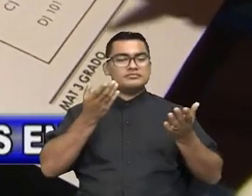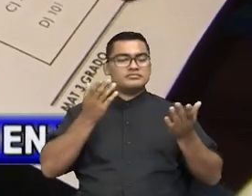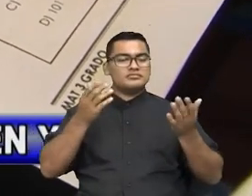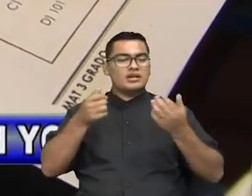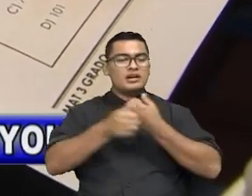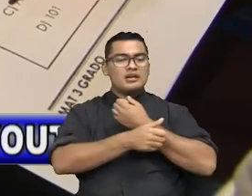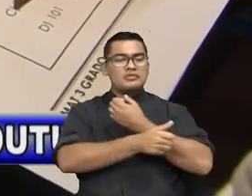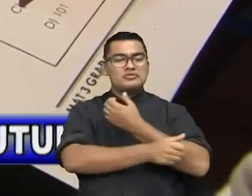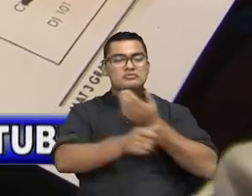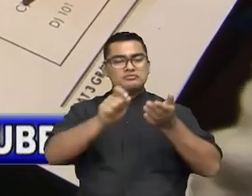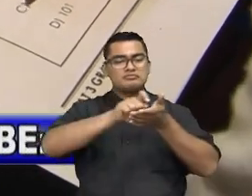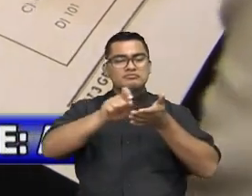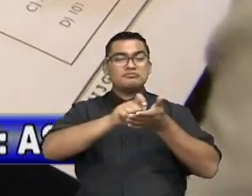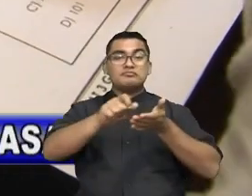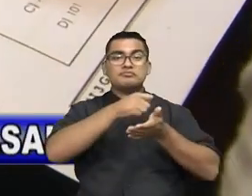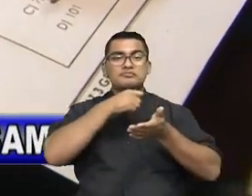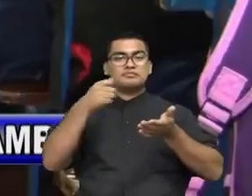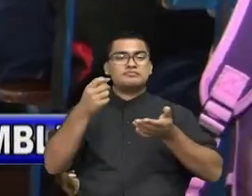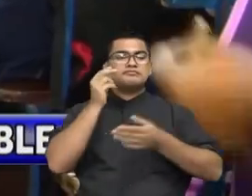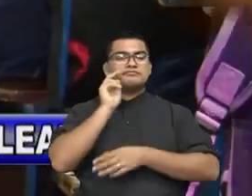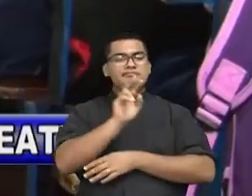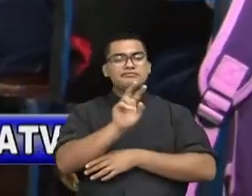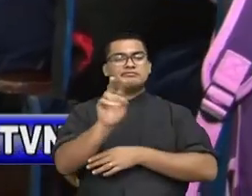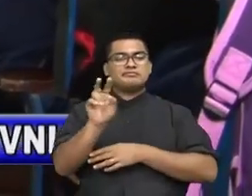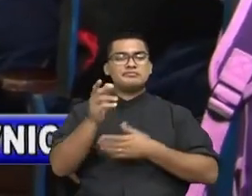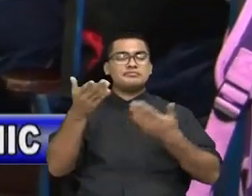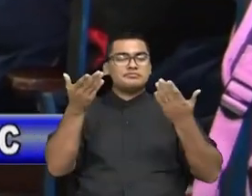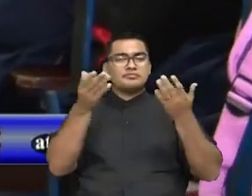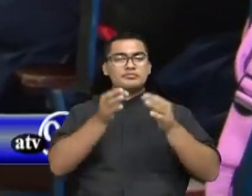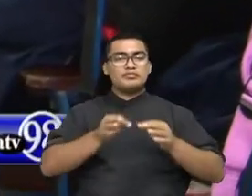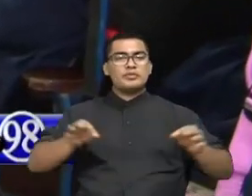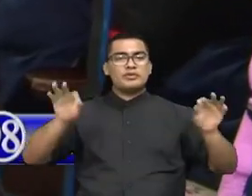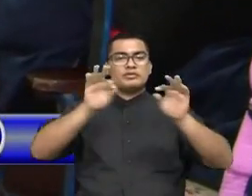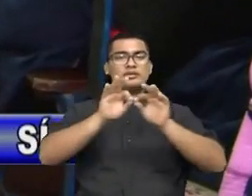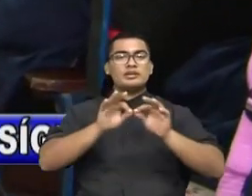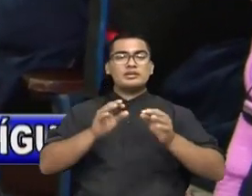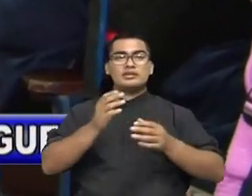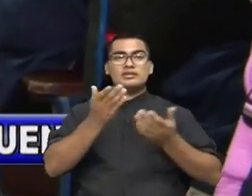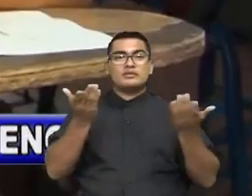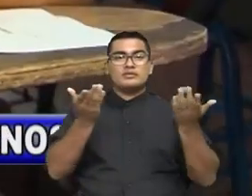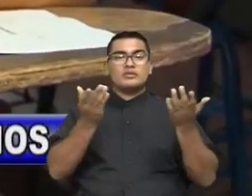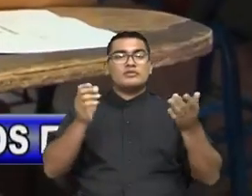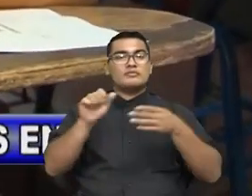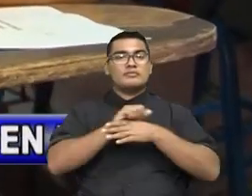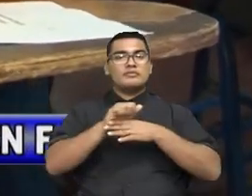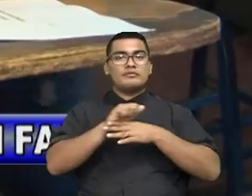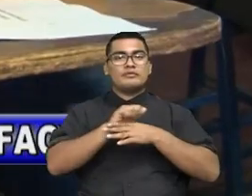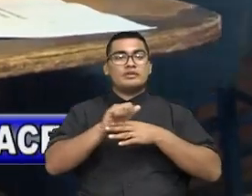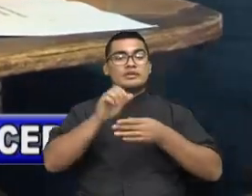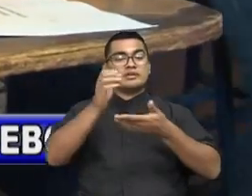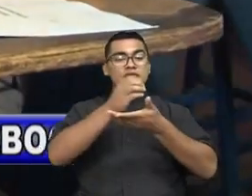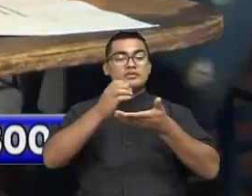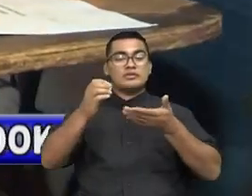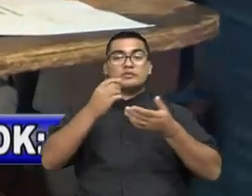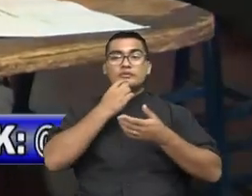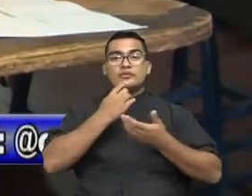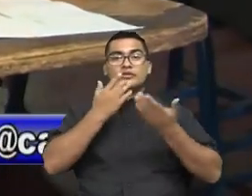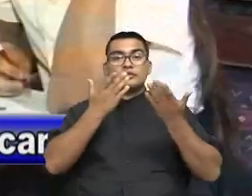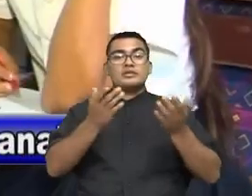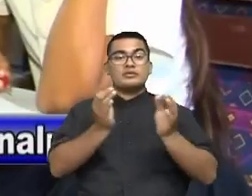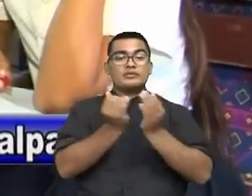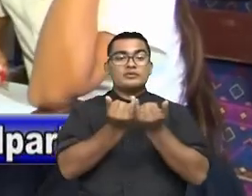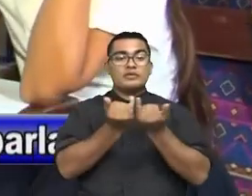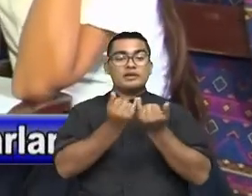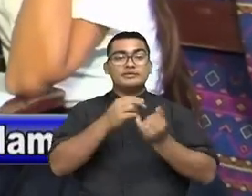y pues nosotros miramos, verdad, de que es una herramienta muy importante en el cual estamos aplicando en los colegios, porque de esta manera nosotros